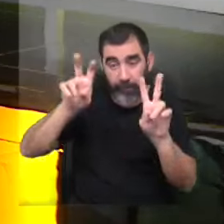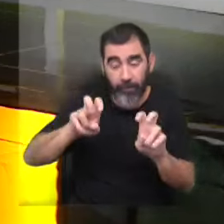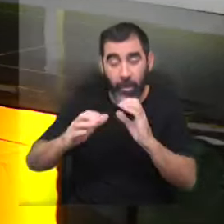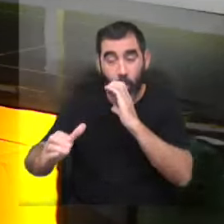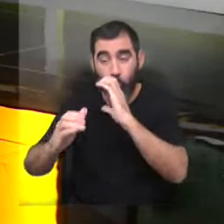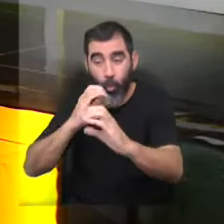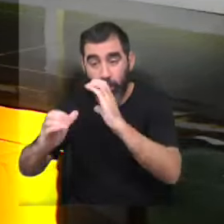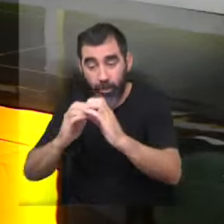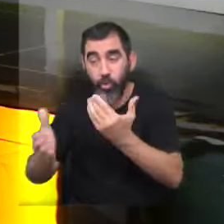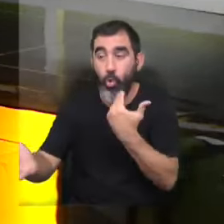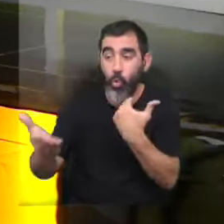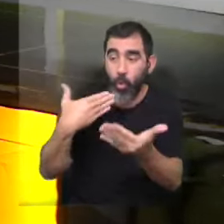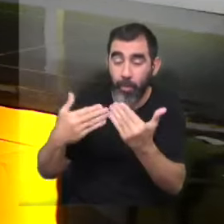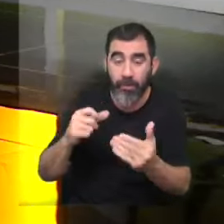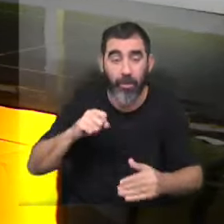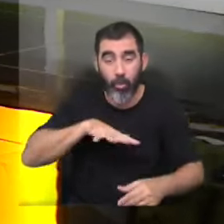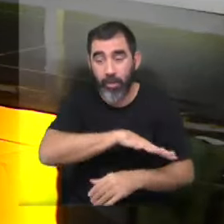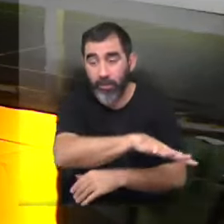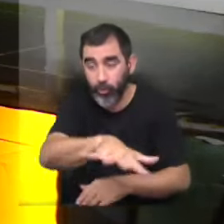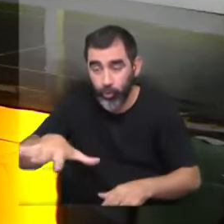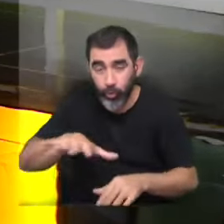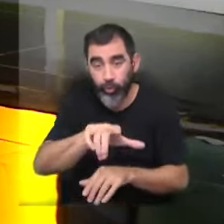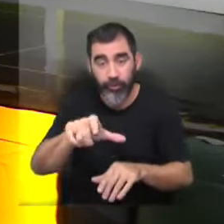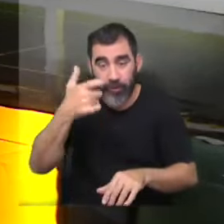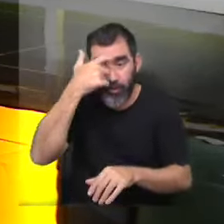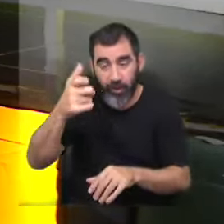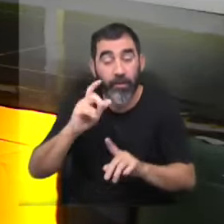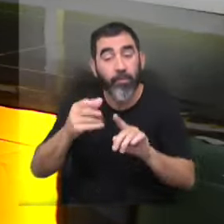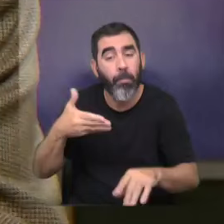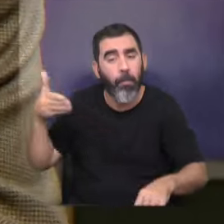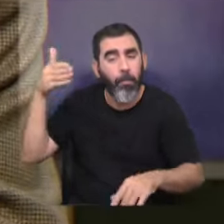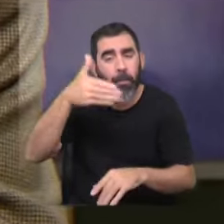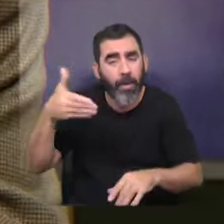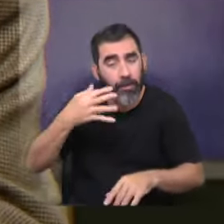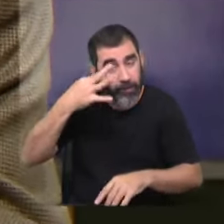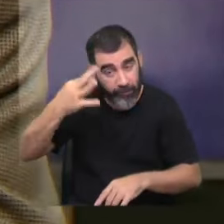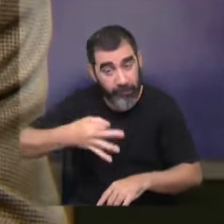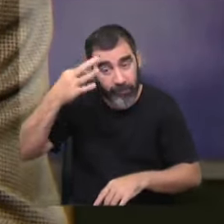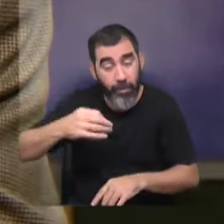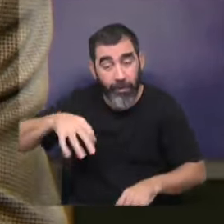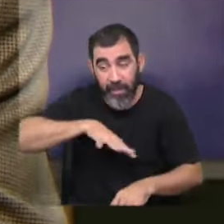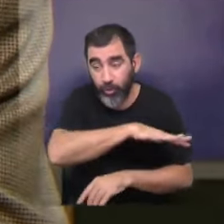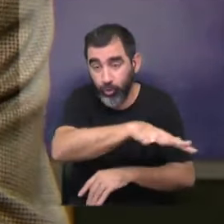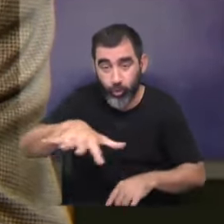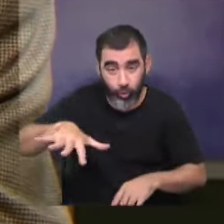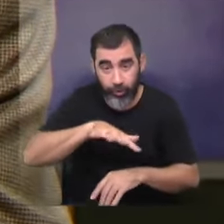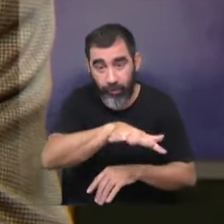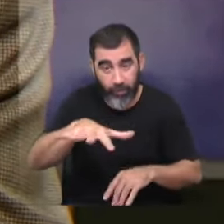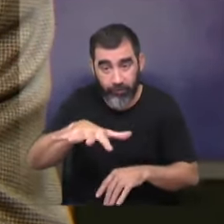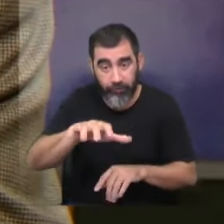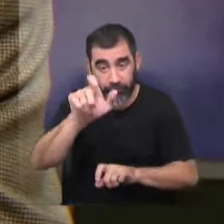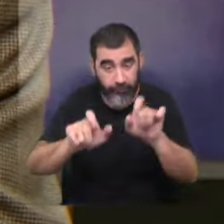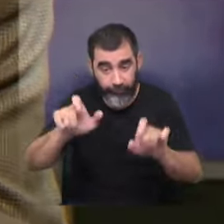comunicación, la conversación con la sociedad sobre la ciencia, y la otra también es la participación real de la sociedad en la ciencia. A